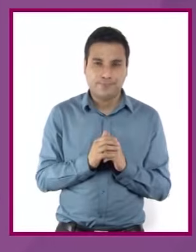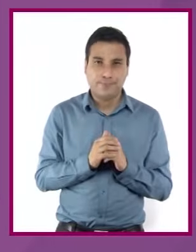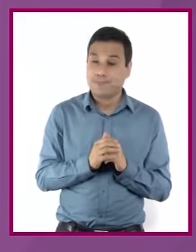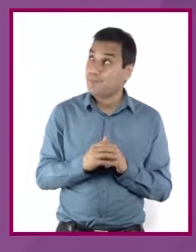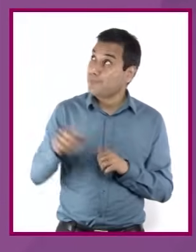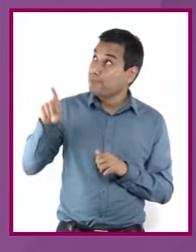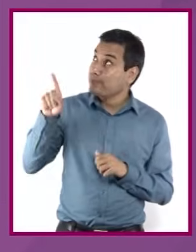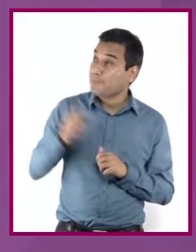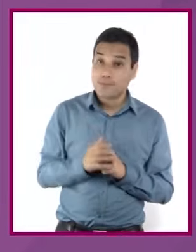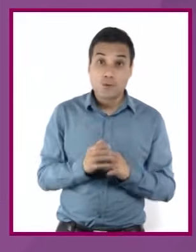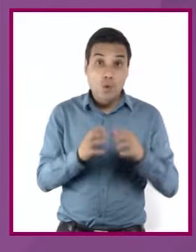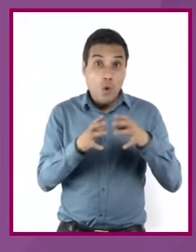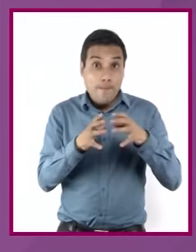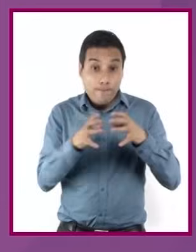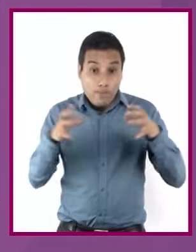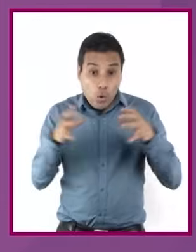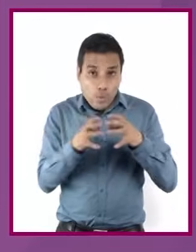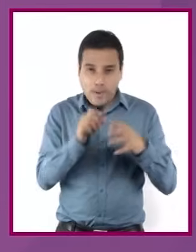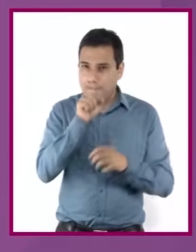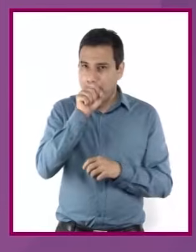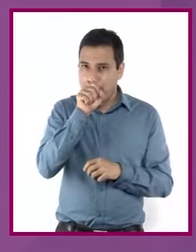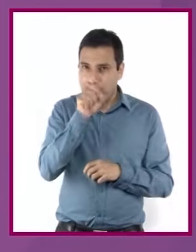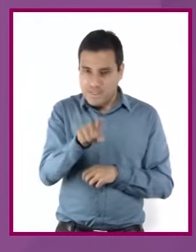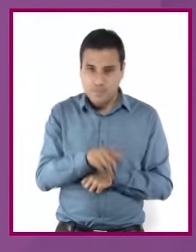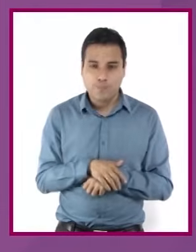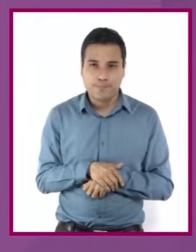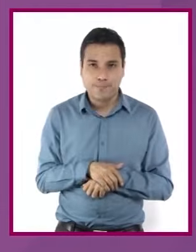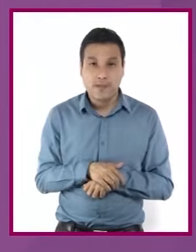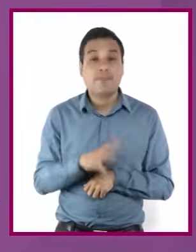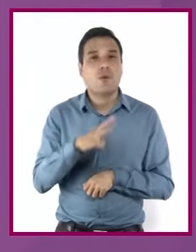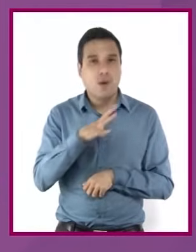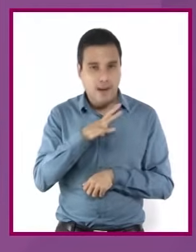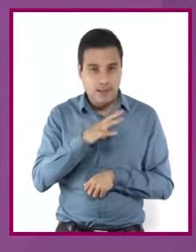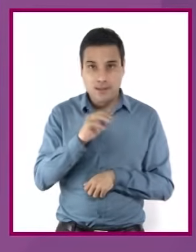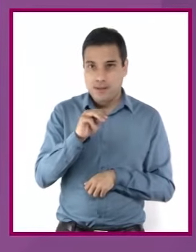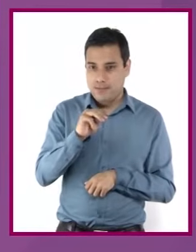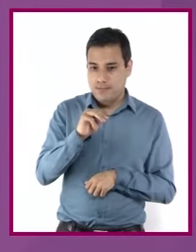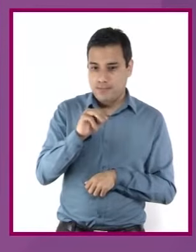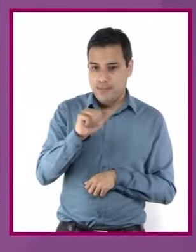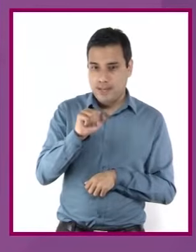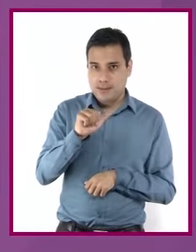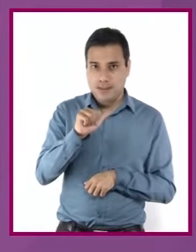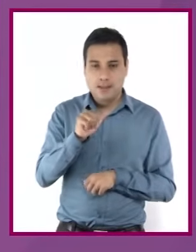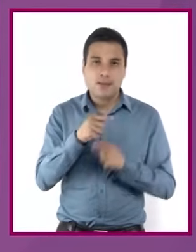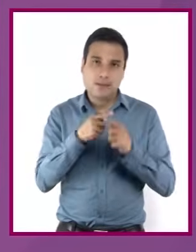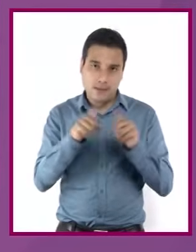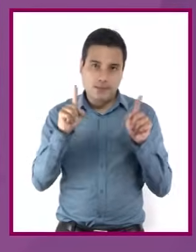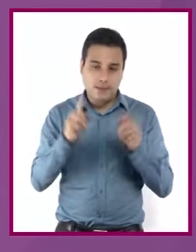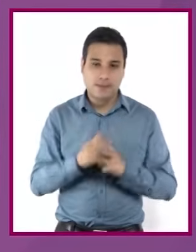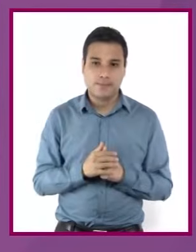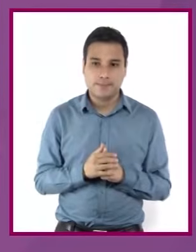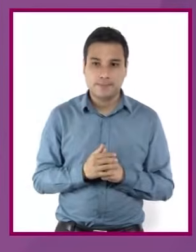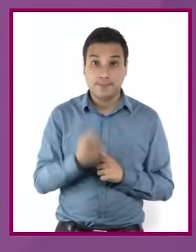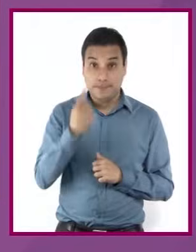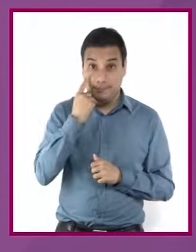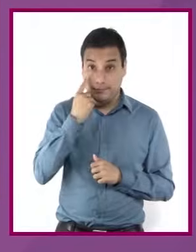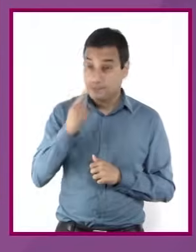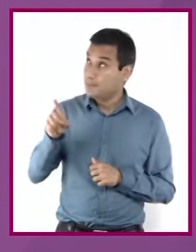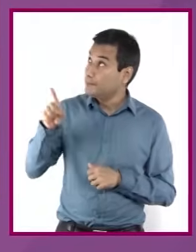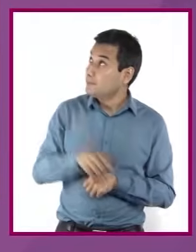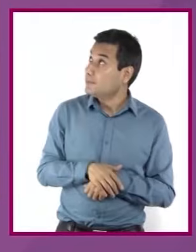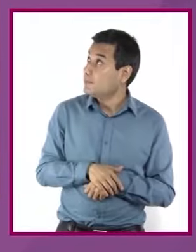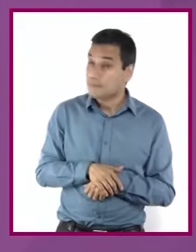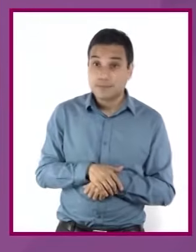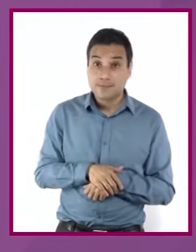que ocupan los objetos es igual, pero tienen distinta masa. En cambio, estos objetos tienen la misma